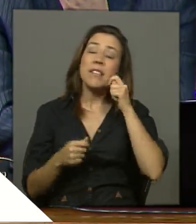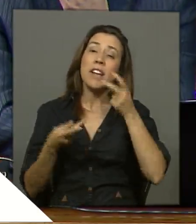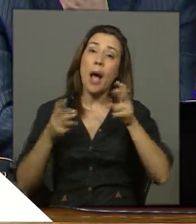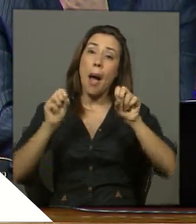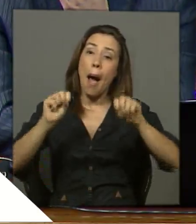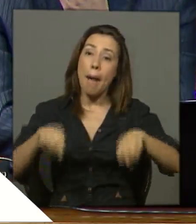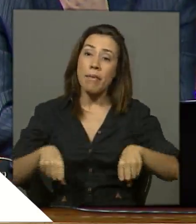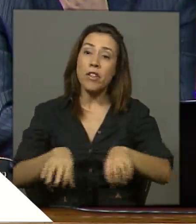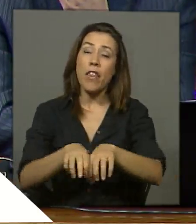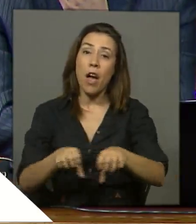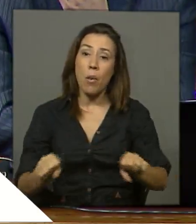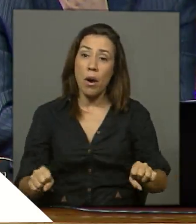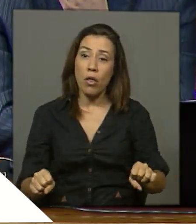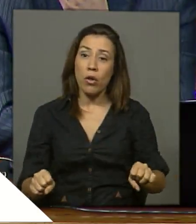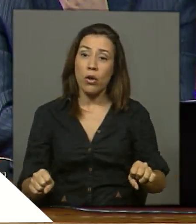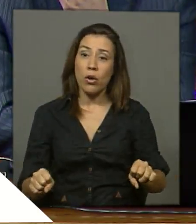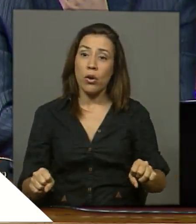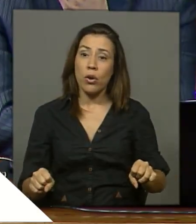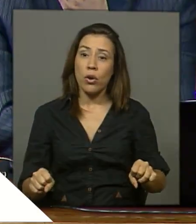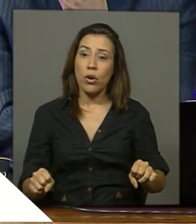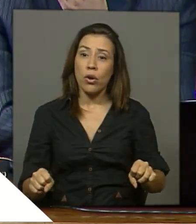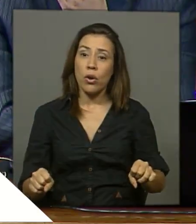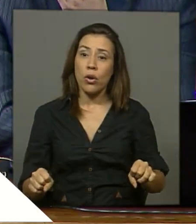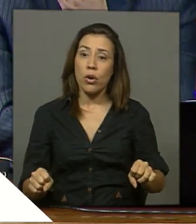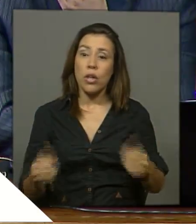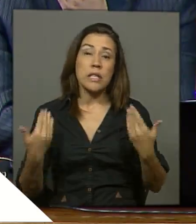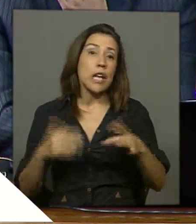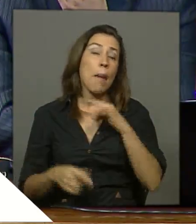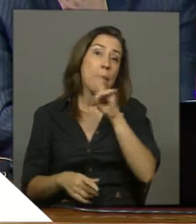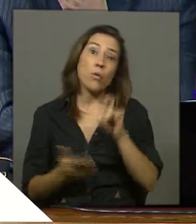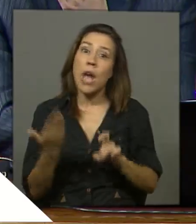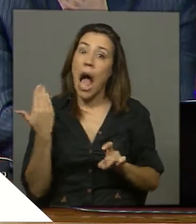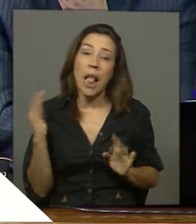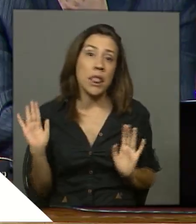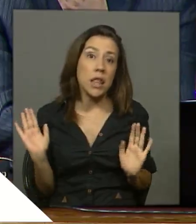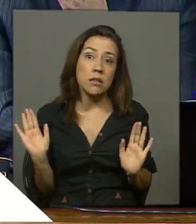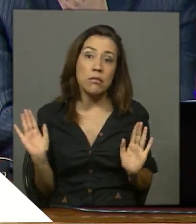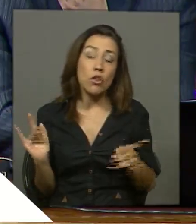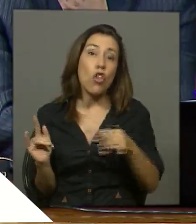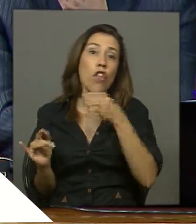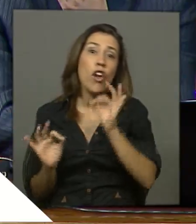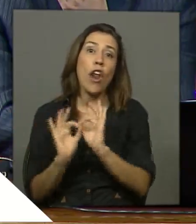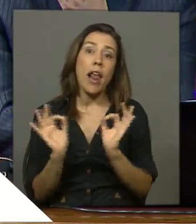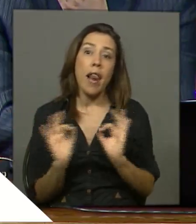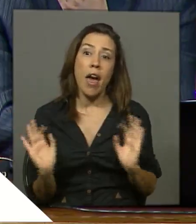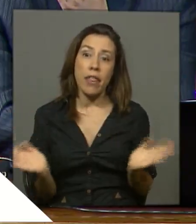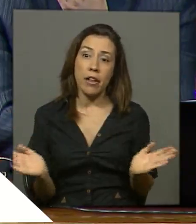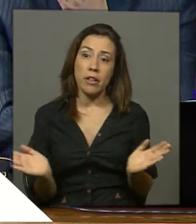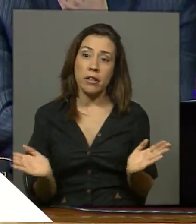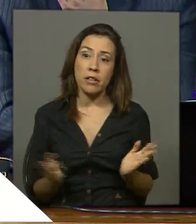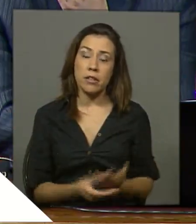del asentimiento Bueno pero ya pregunté y en su momento nadie dijo